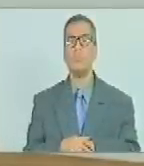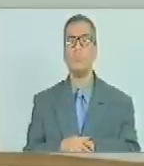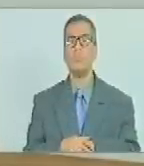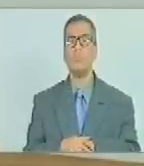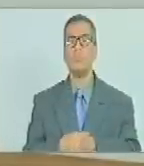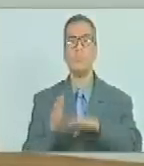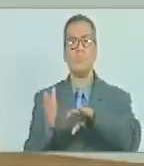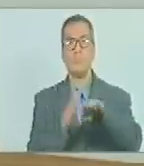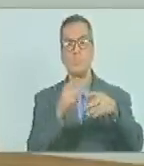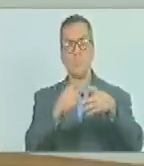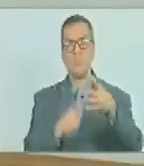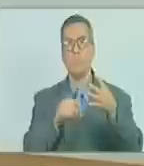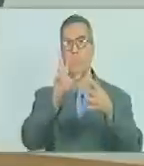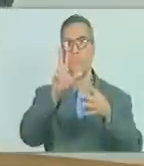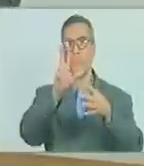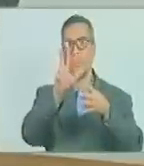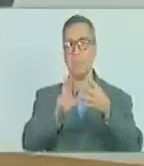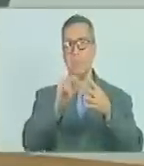aparte 3,